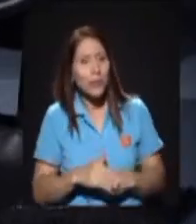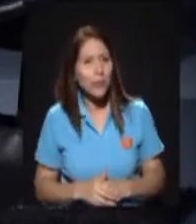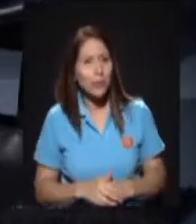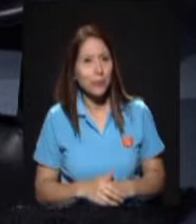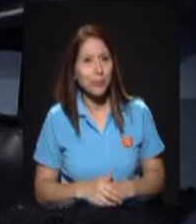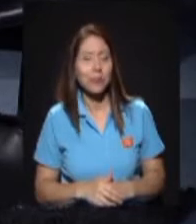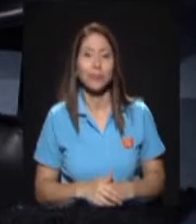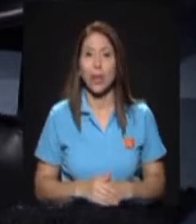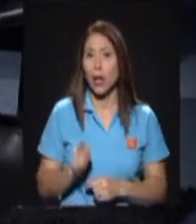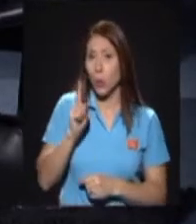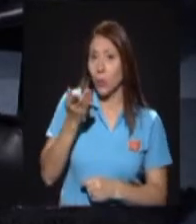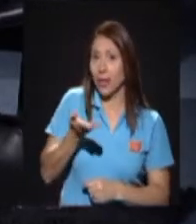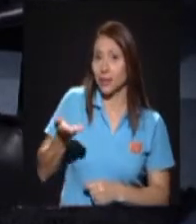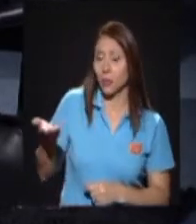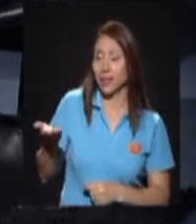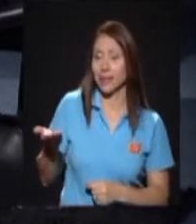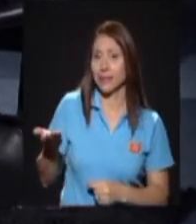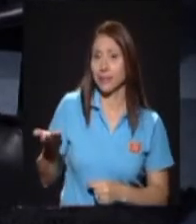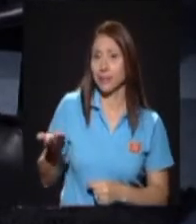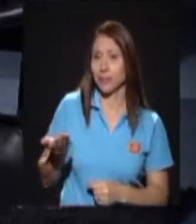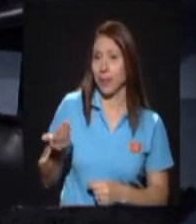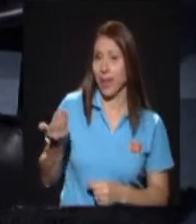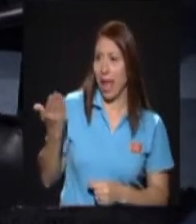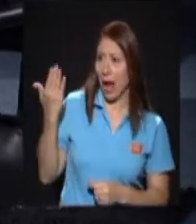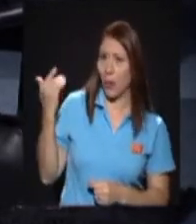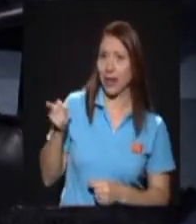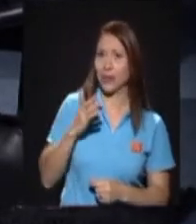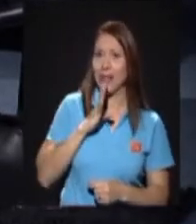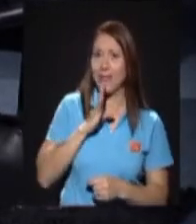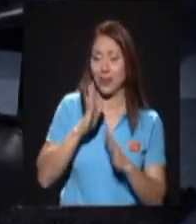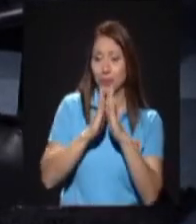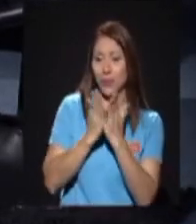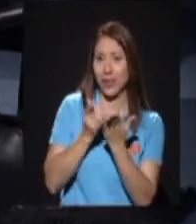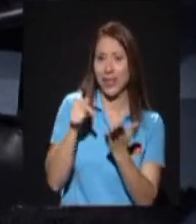Sí, mira, una de las cosas, y ahora que nos pediste venir a hablar del libro, entonces uno se pone